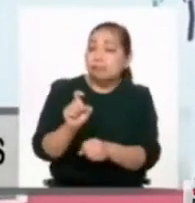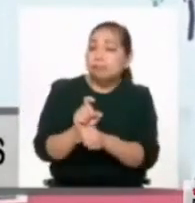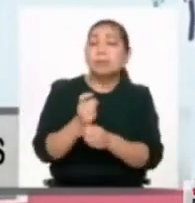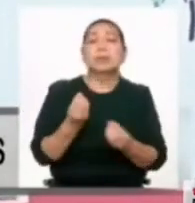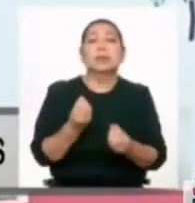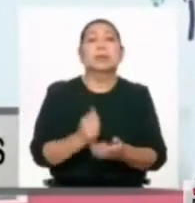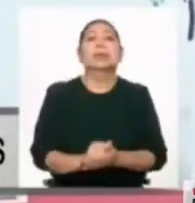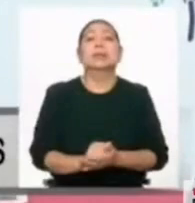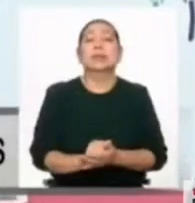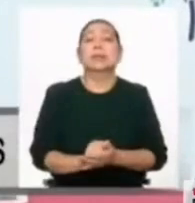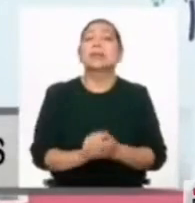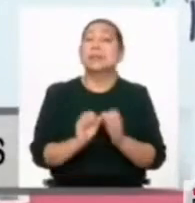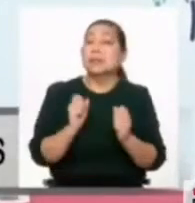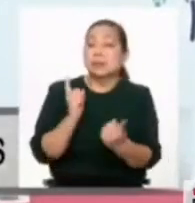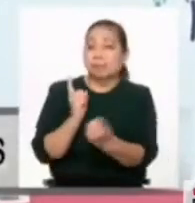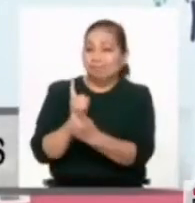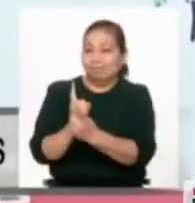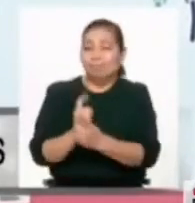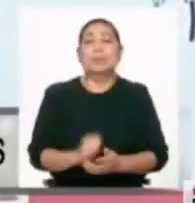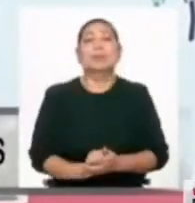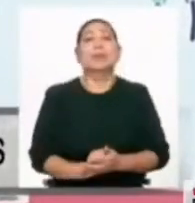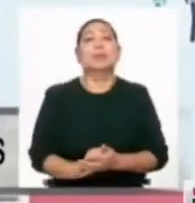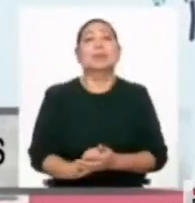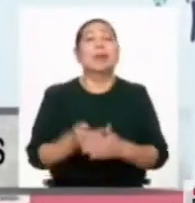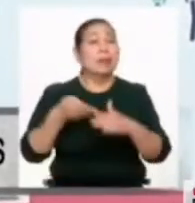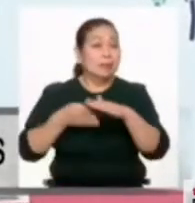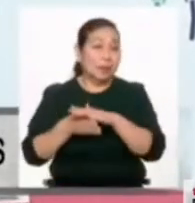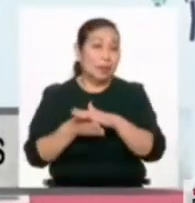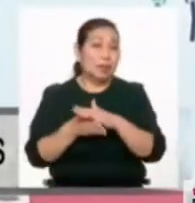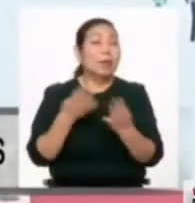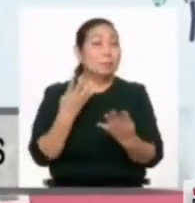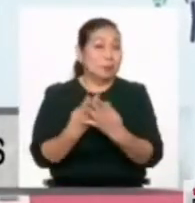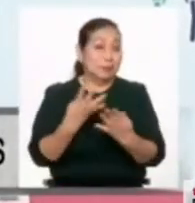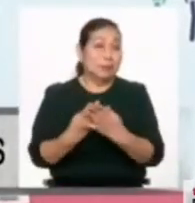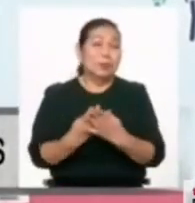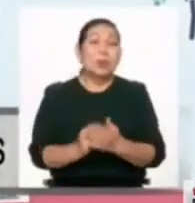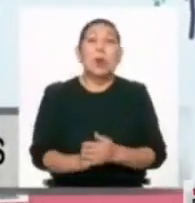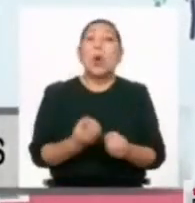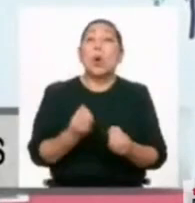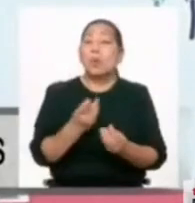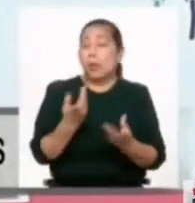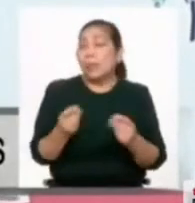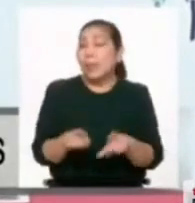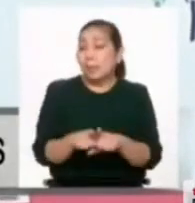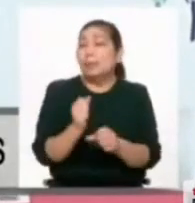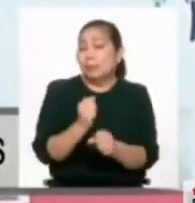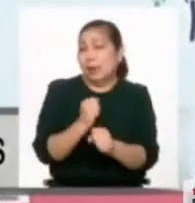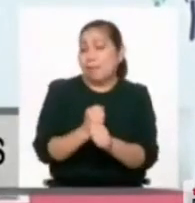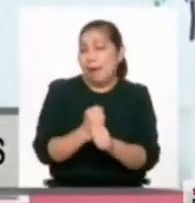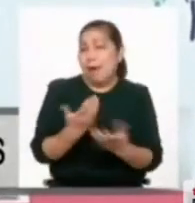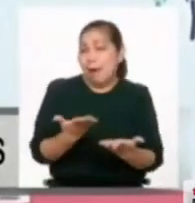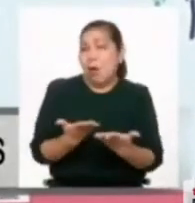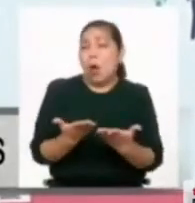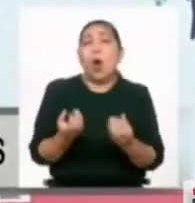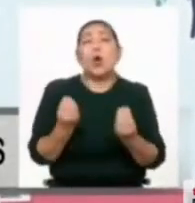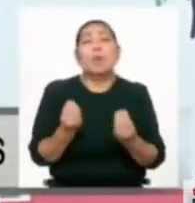educación de los que se encuentran internos y también en el trabajo. El trabajo, no,